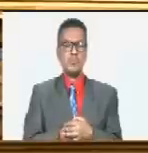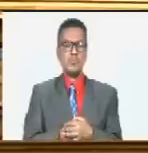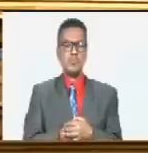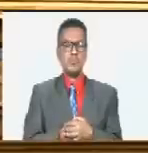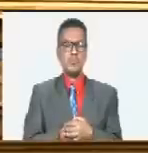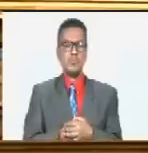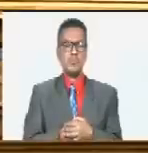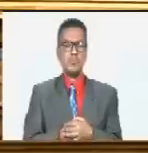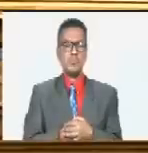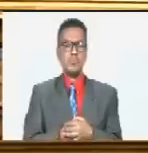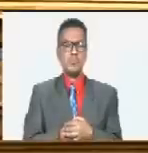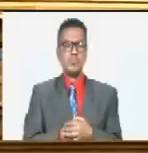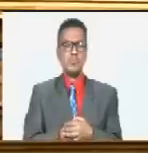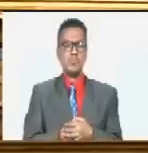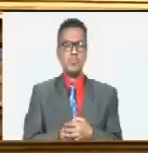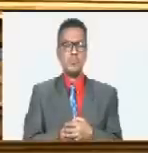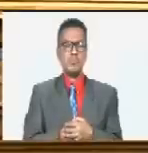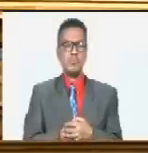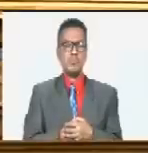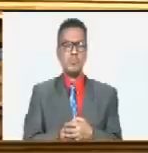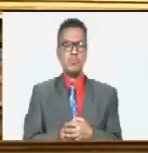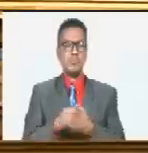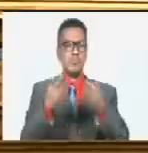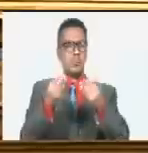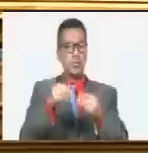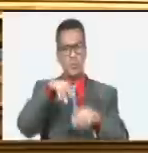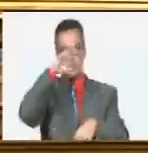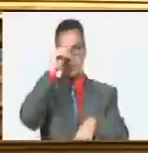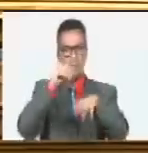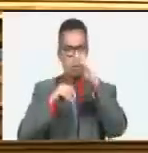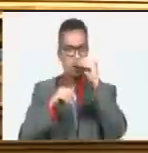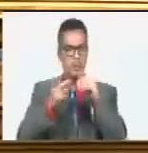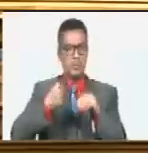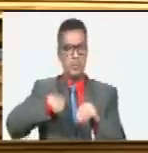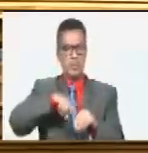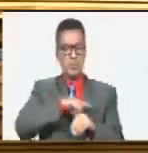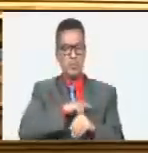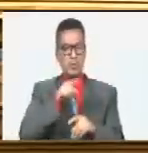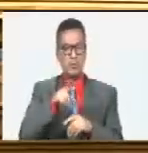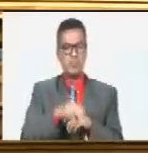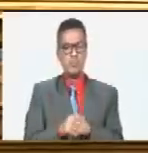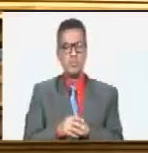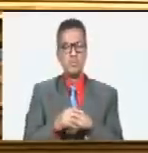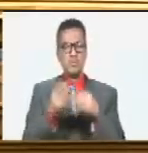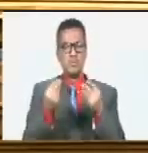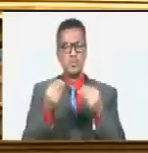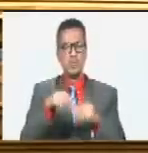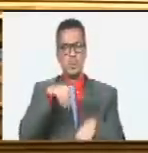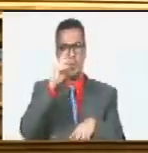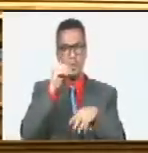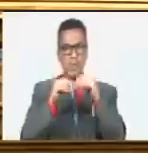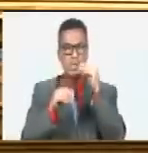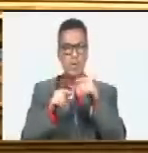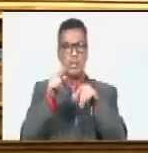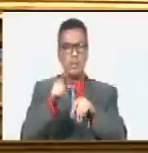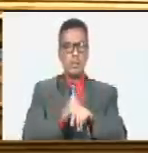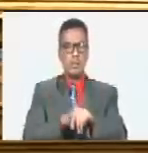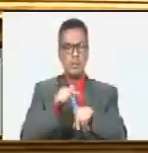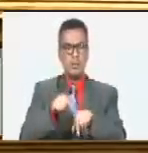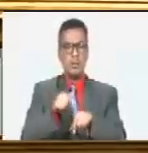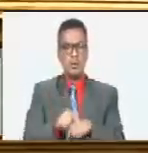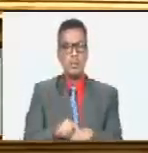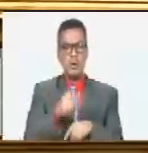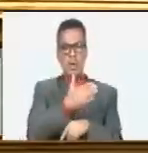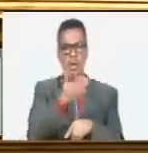que tanto nos enseñó y que tanto nos enseña todavía. Ellos que se